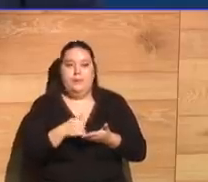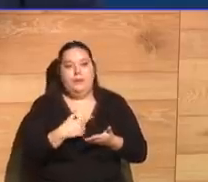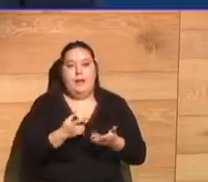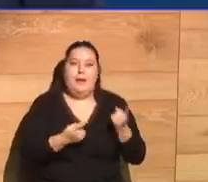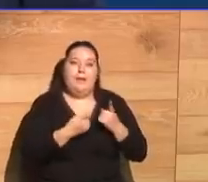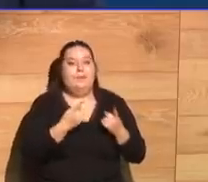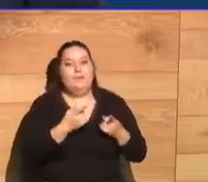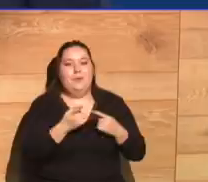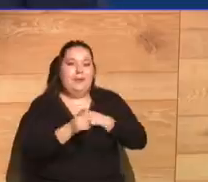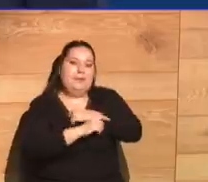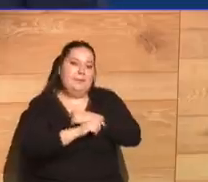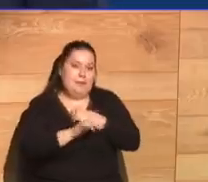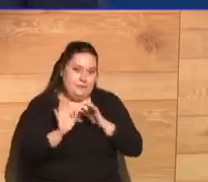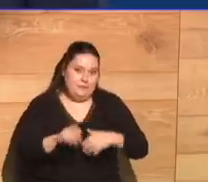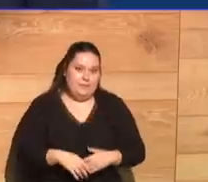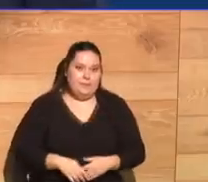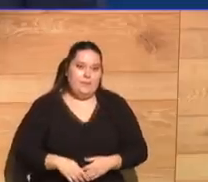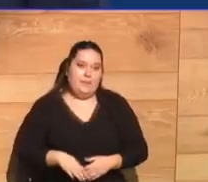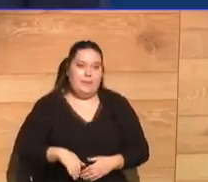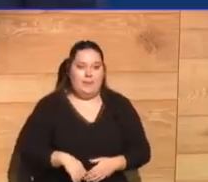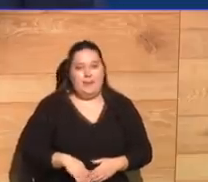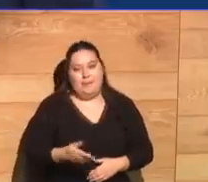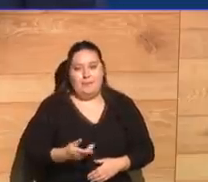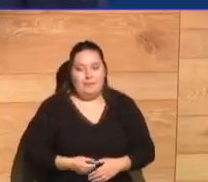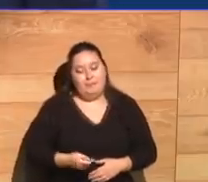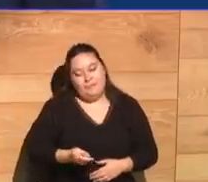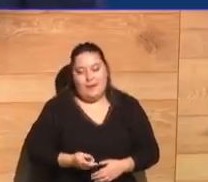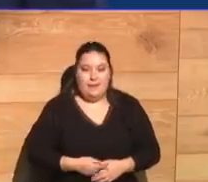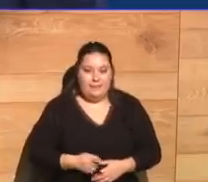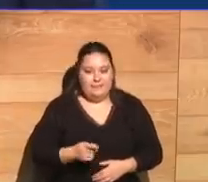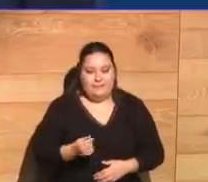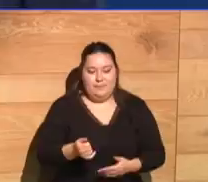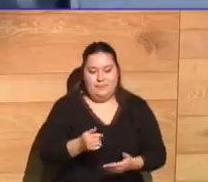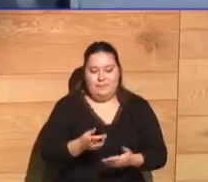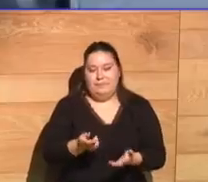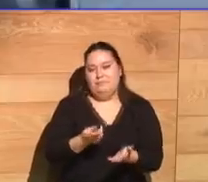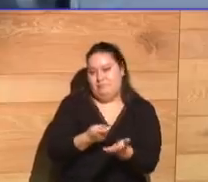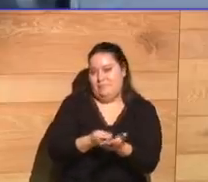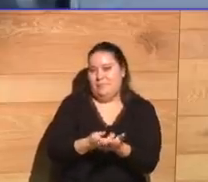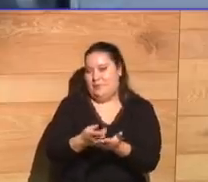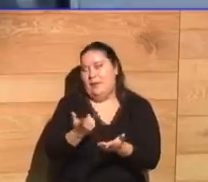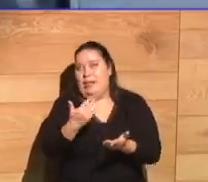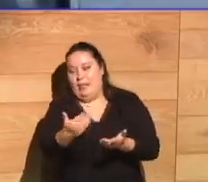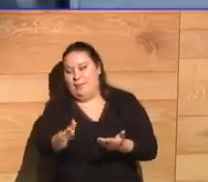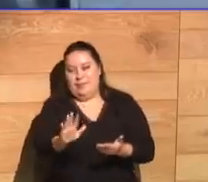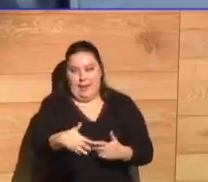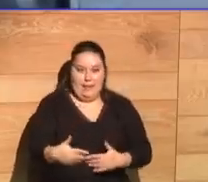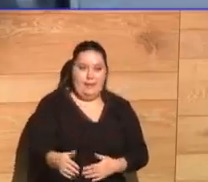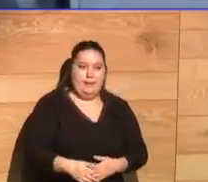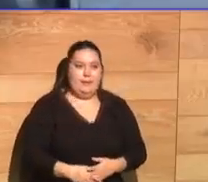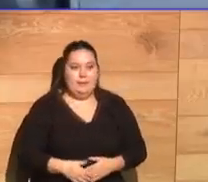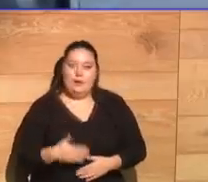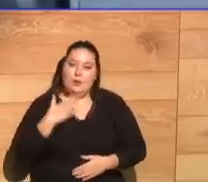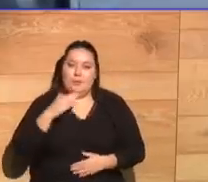cobraba, pero no le cobraba. No le cobraba, le pasaba así, le dejaba el dólar así por debajo. Es el truqui de abrir la caja